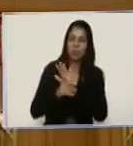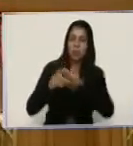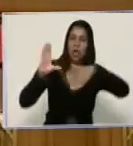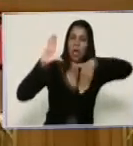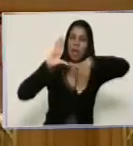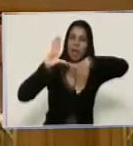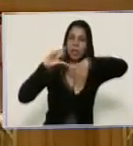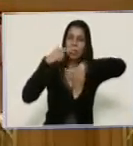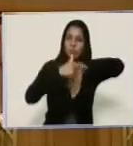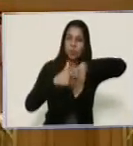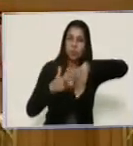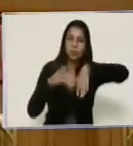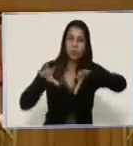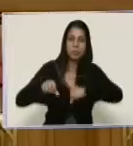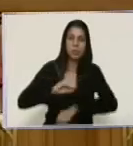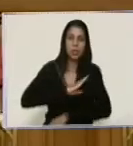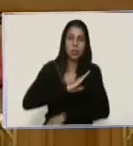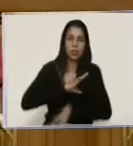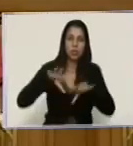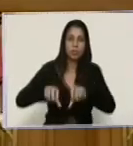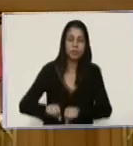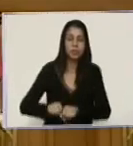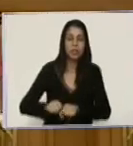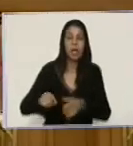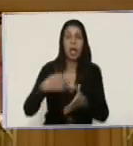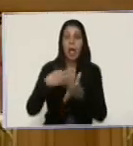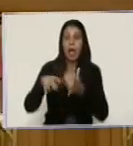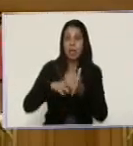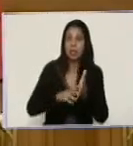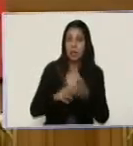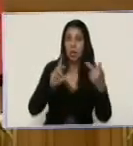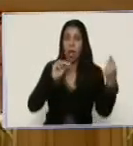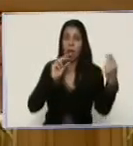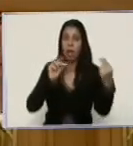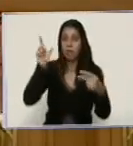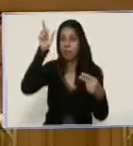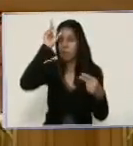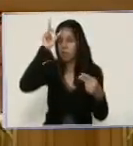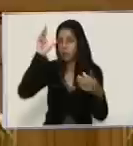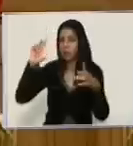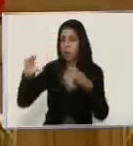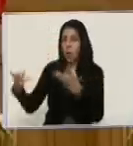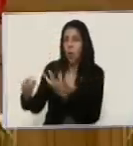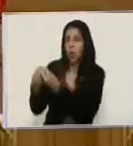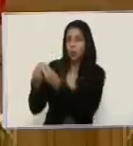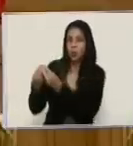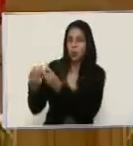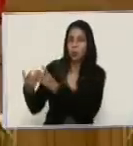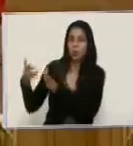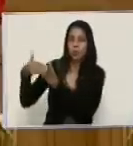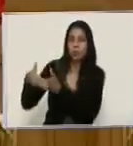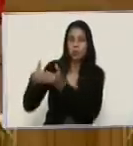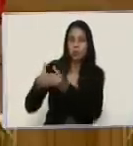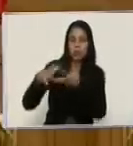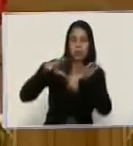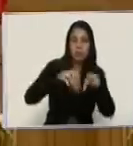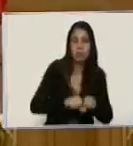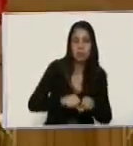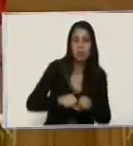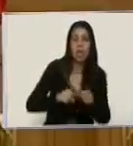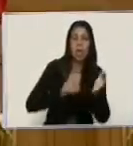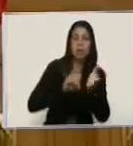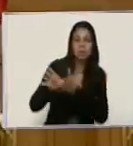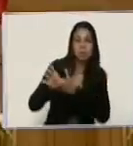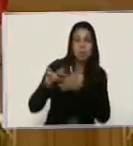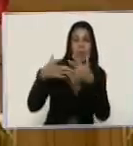los norteamericanos, los británicos negociaron con los alemanes: mira, vamos los dos juntos y podemos repeler una